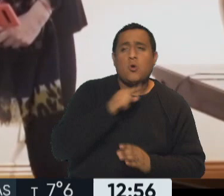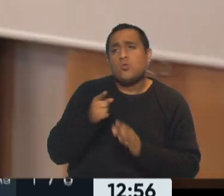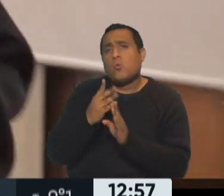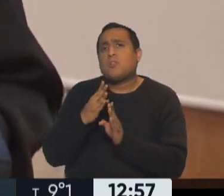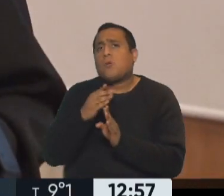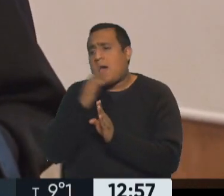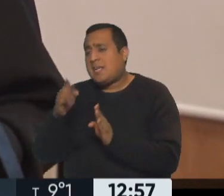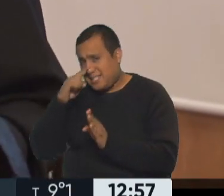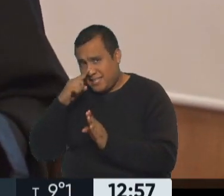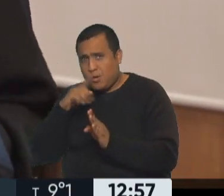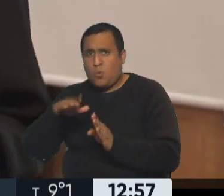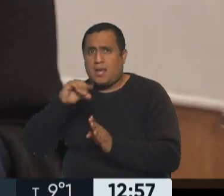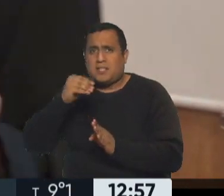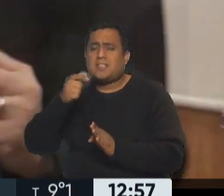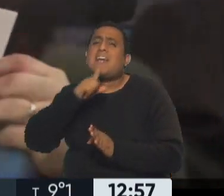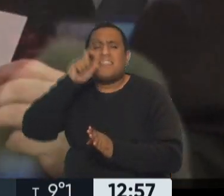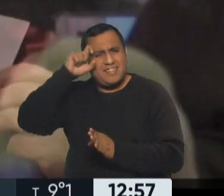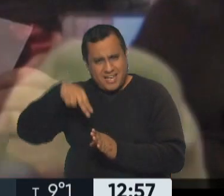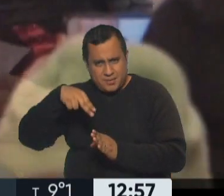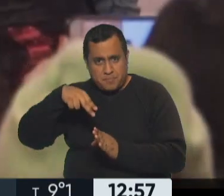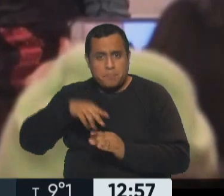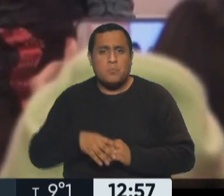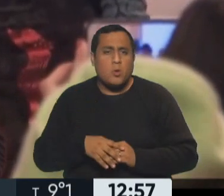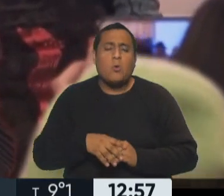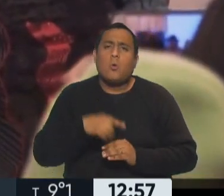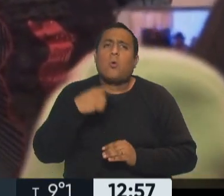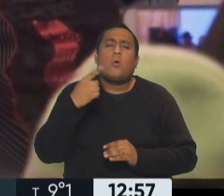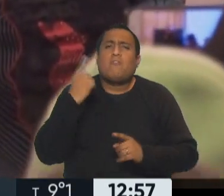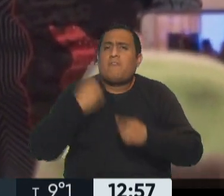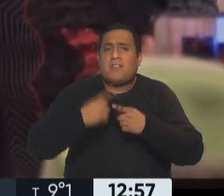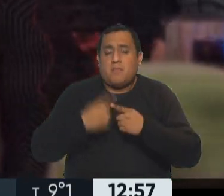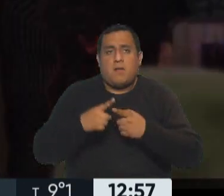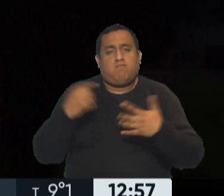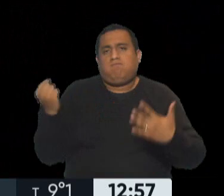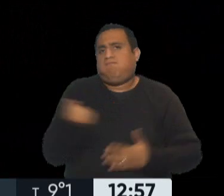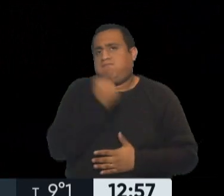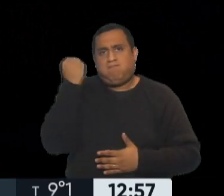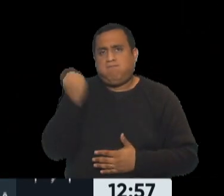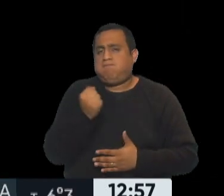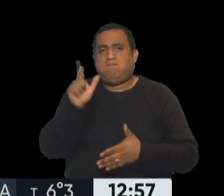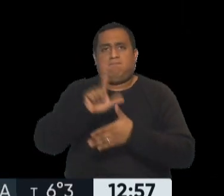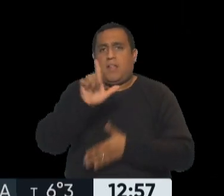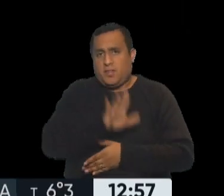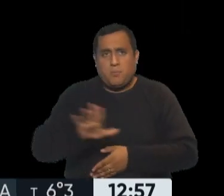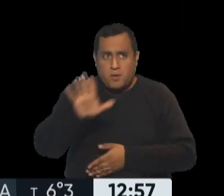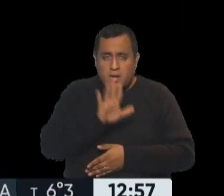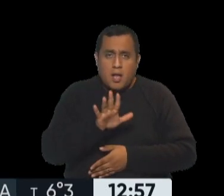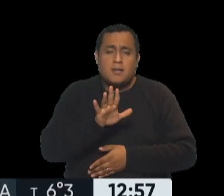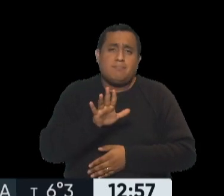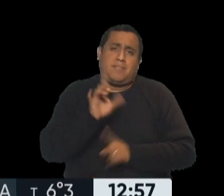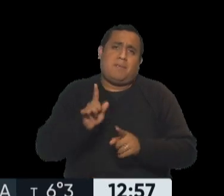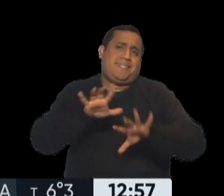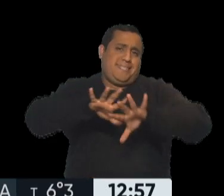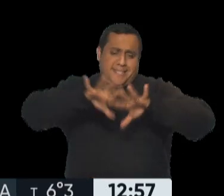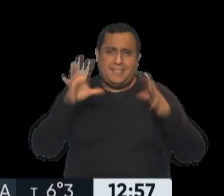podrá seguir a través de la plataforma Octubre TV en un festival que tiene una fuerte impronta latinoamericana sin perder el carácter de internacional, con